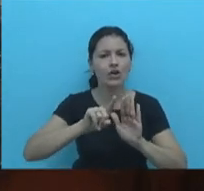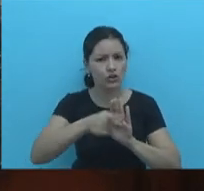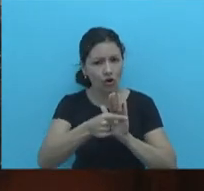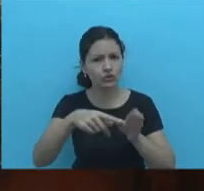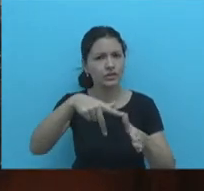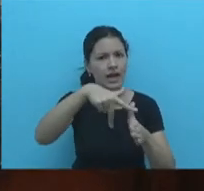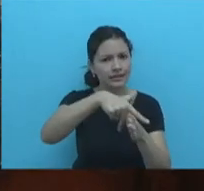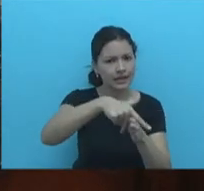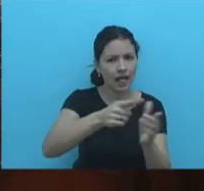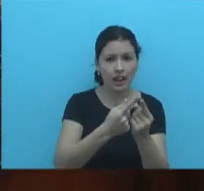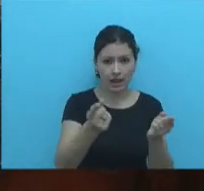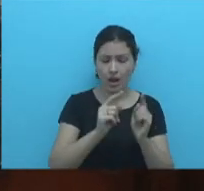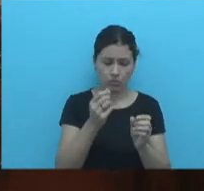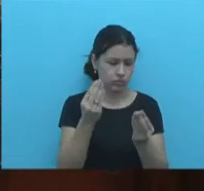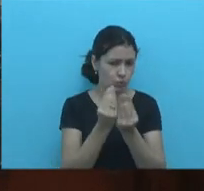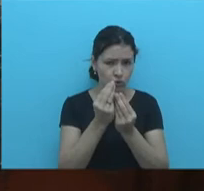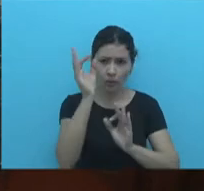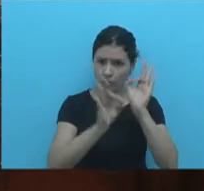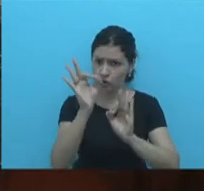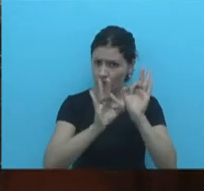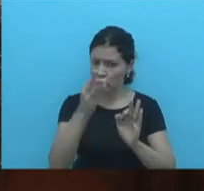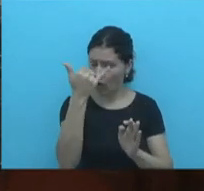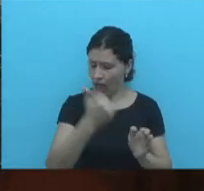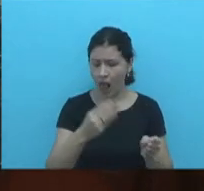y nunca están. Es más,